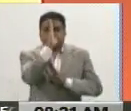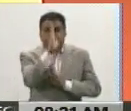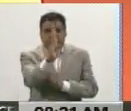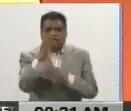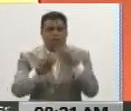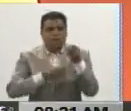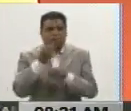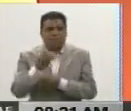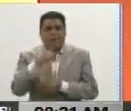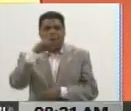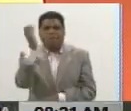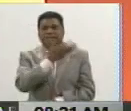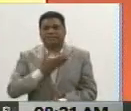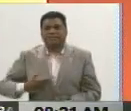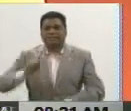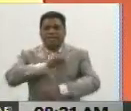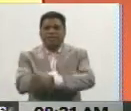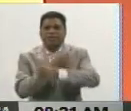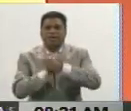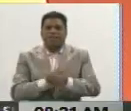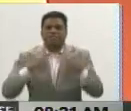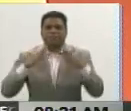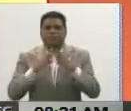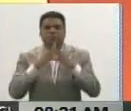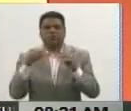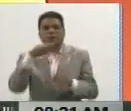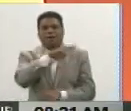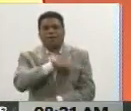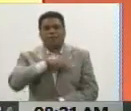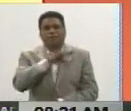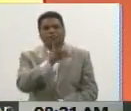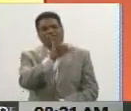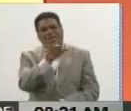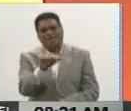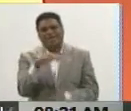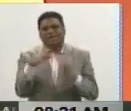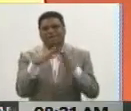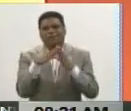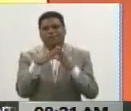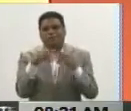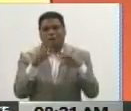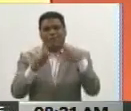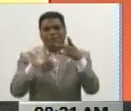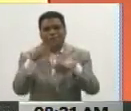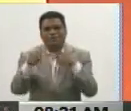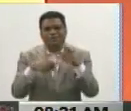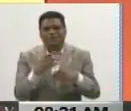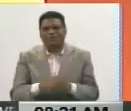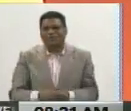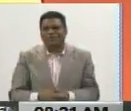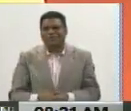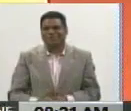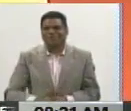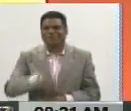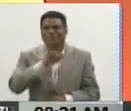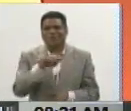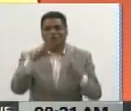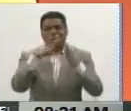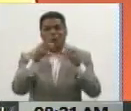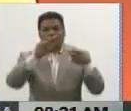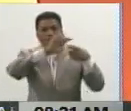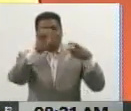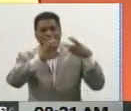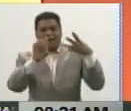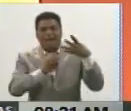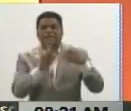dado el presidente, el fortalecimiento de las misiones y su capacidad productiva, ¿no? Que es el otro elemento, más la organización